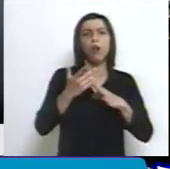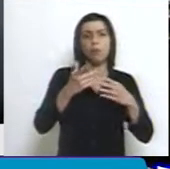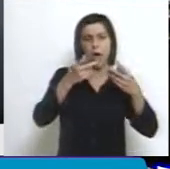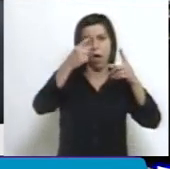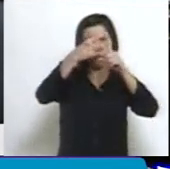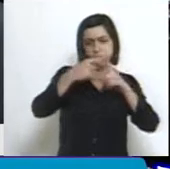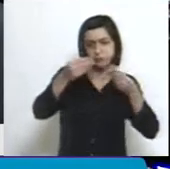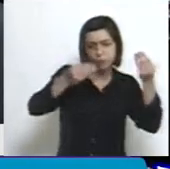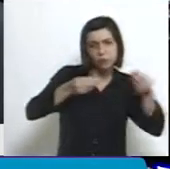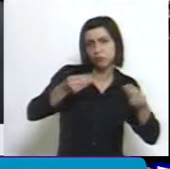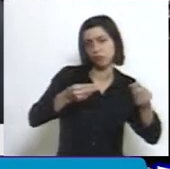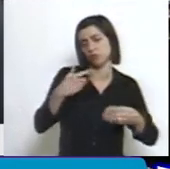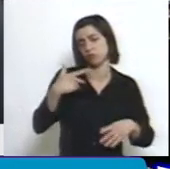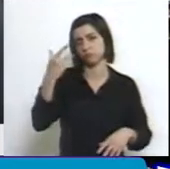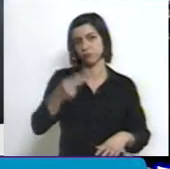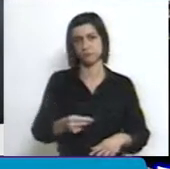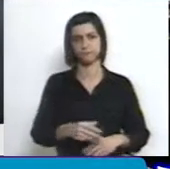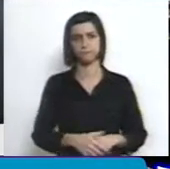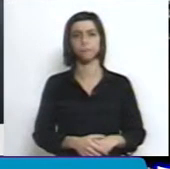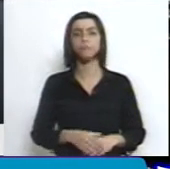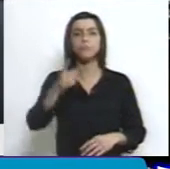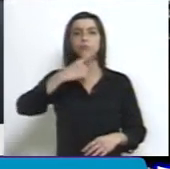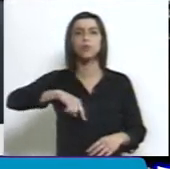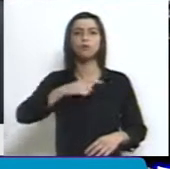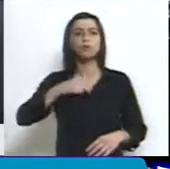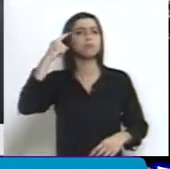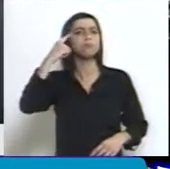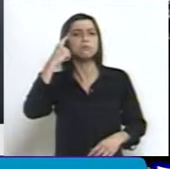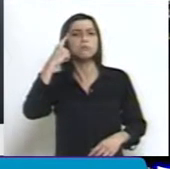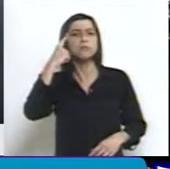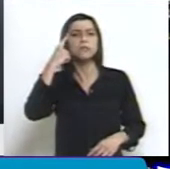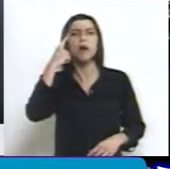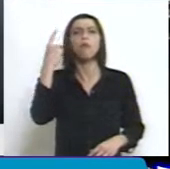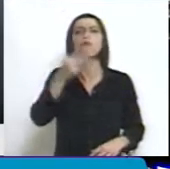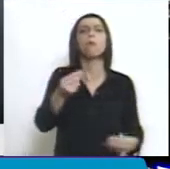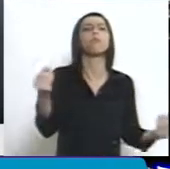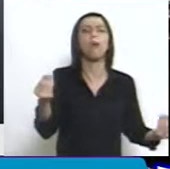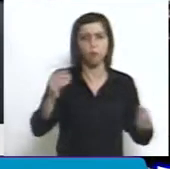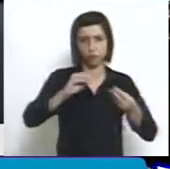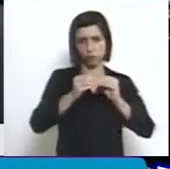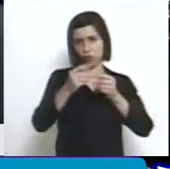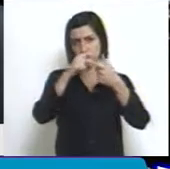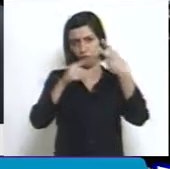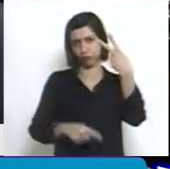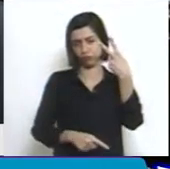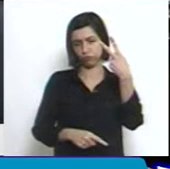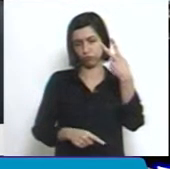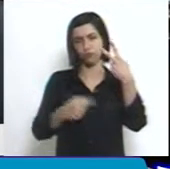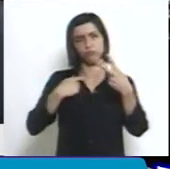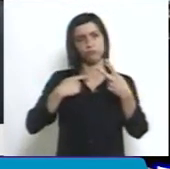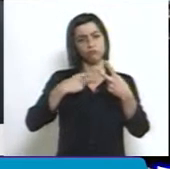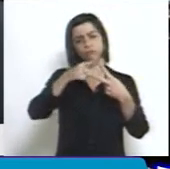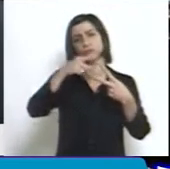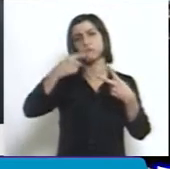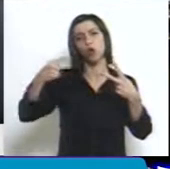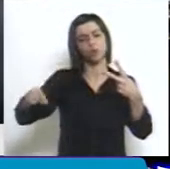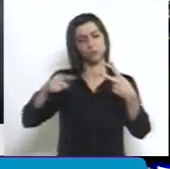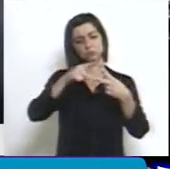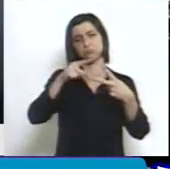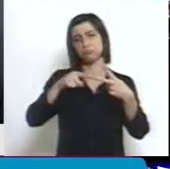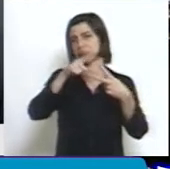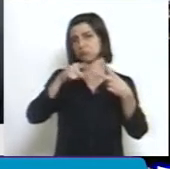Y lo hacemos por dos razones que desde nuestro punto de vista son realmente